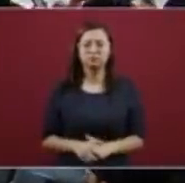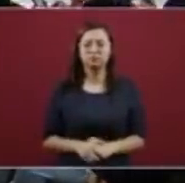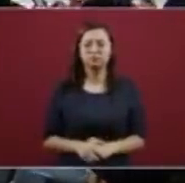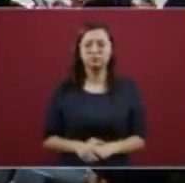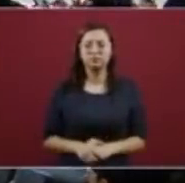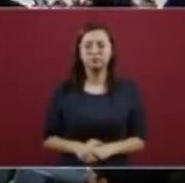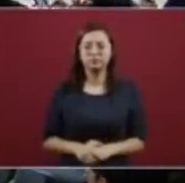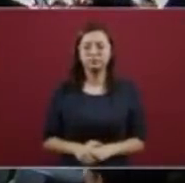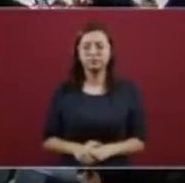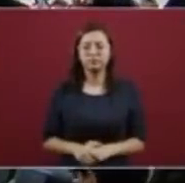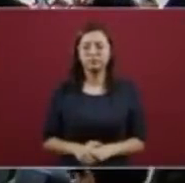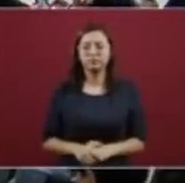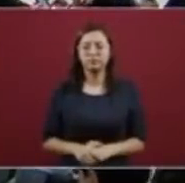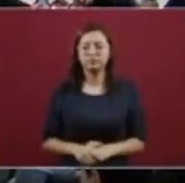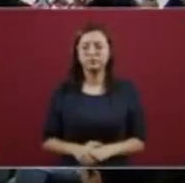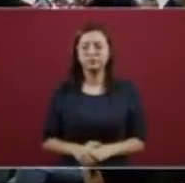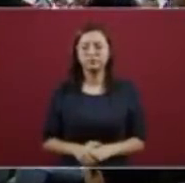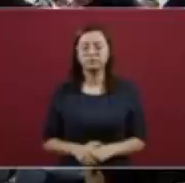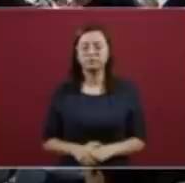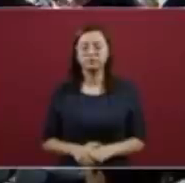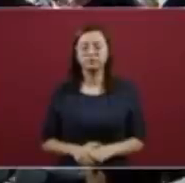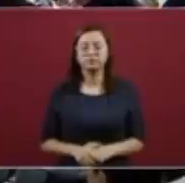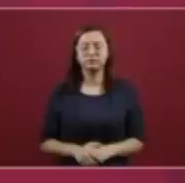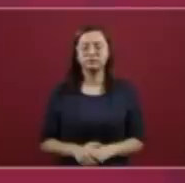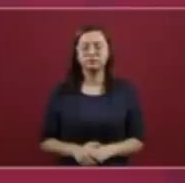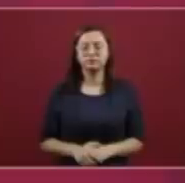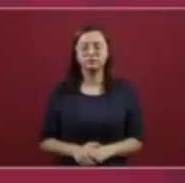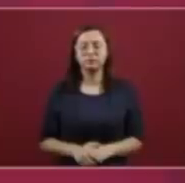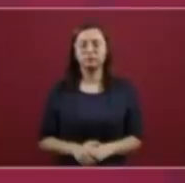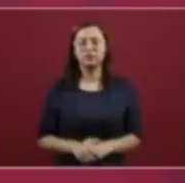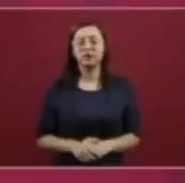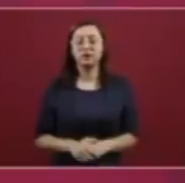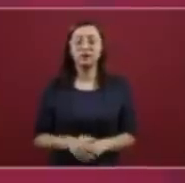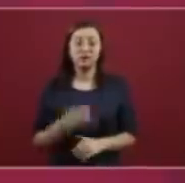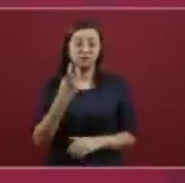Y esa es la diferencia con las dictaduras.